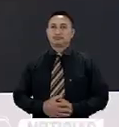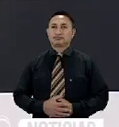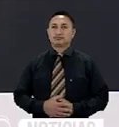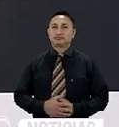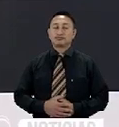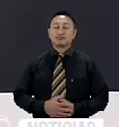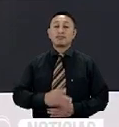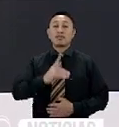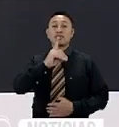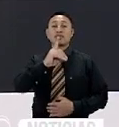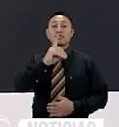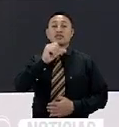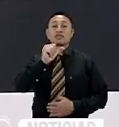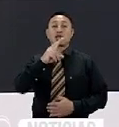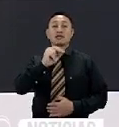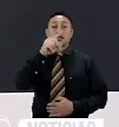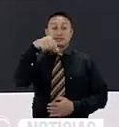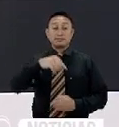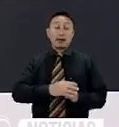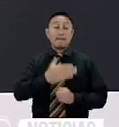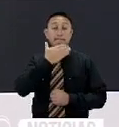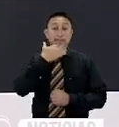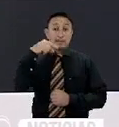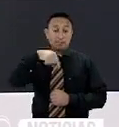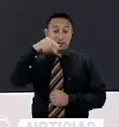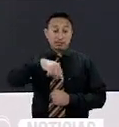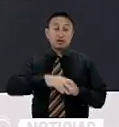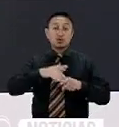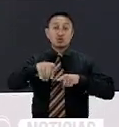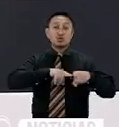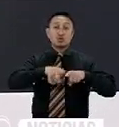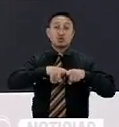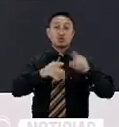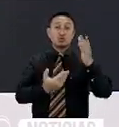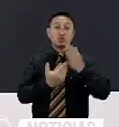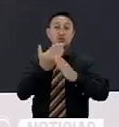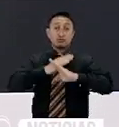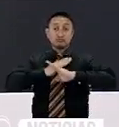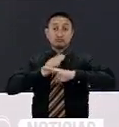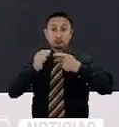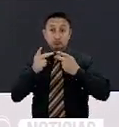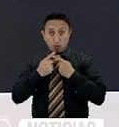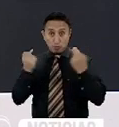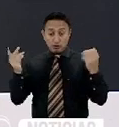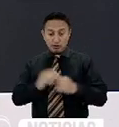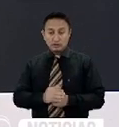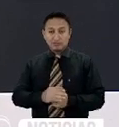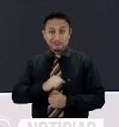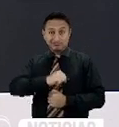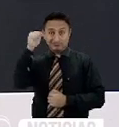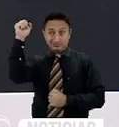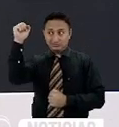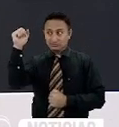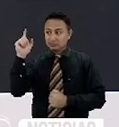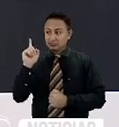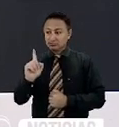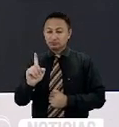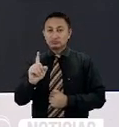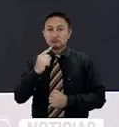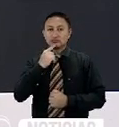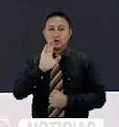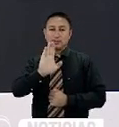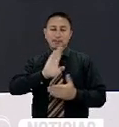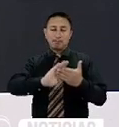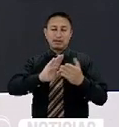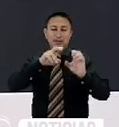Daniel frías el mejor puntuado y virtual ganador del concurso para Designar al defensor público anunció que da un paso al costado Y se